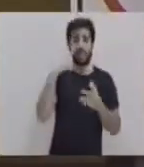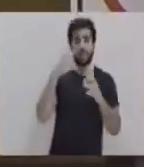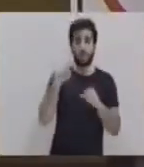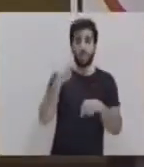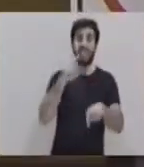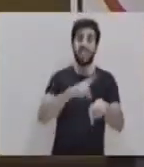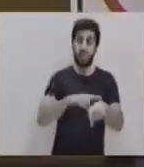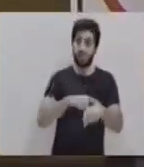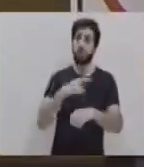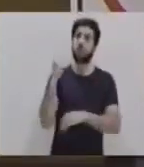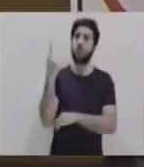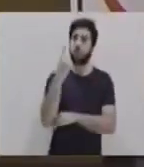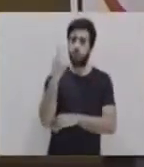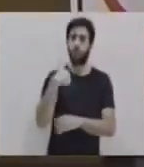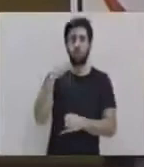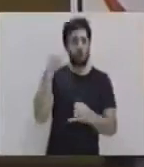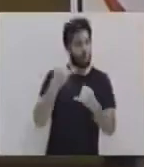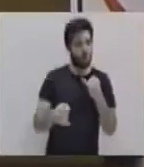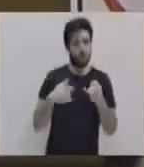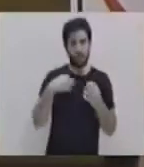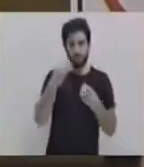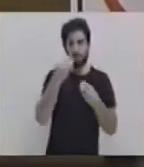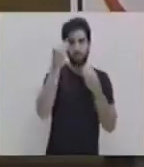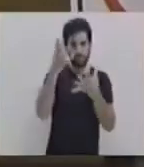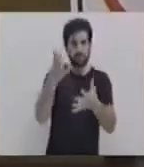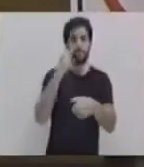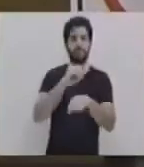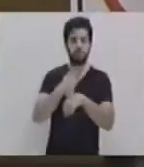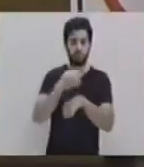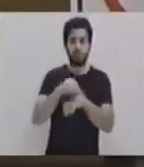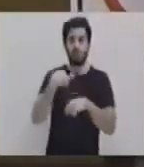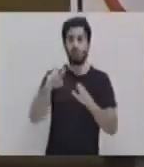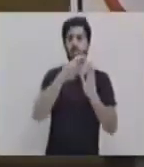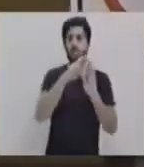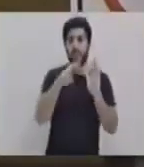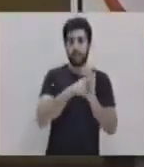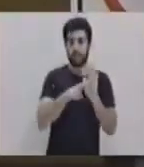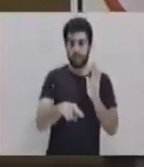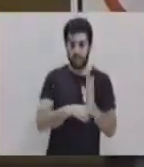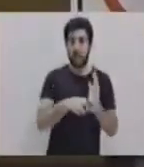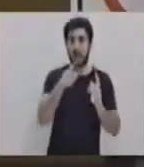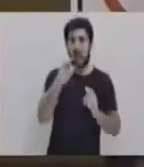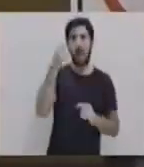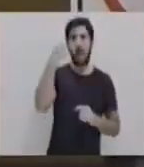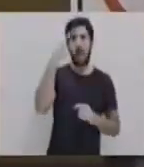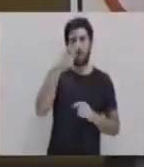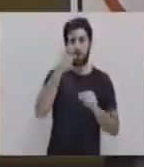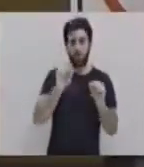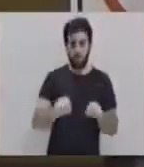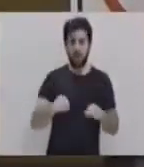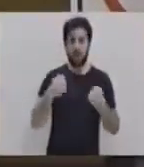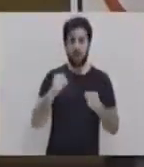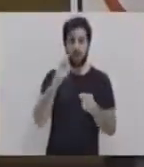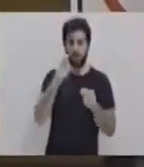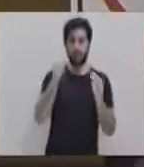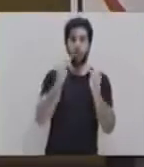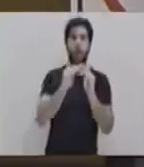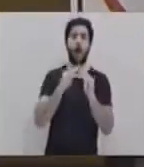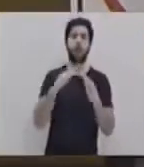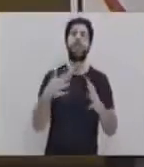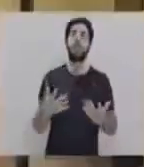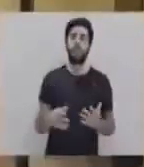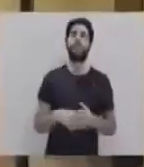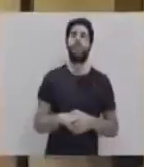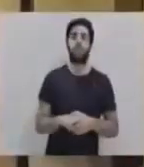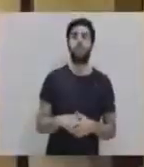es importante y vital. Les quiero dejar solo la última enseñanza, que es una simple regla de 3, para que todos lo puedan hacer en su casa.